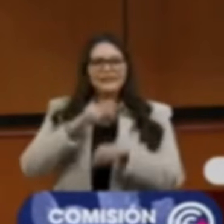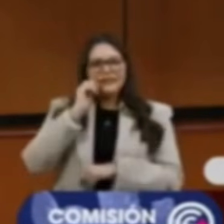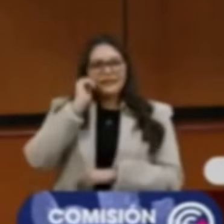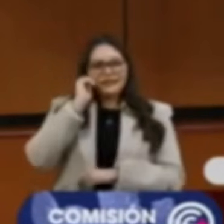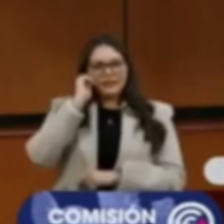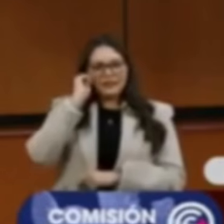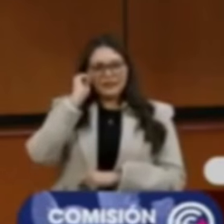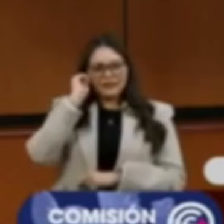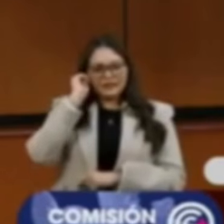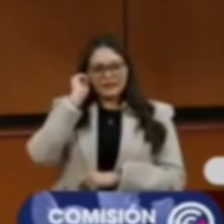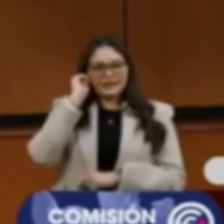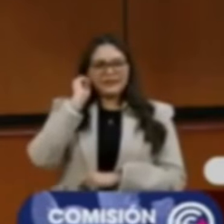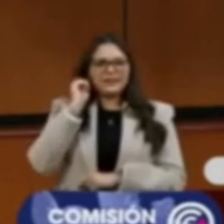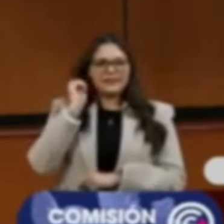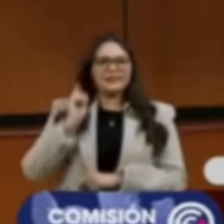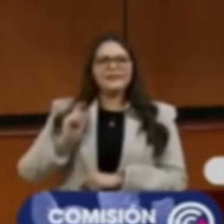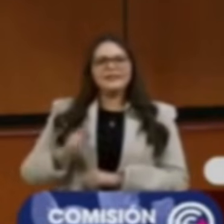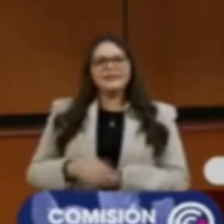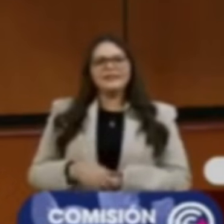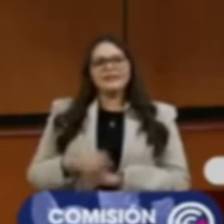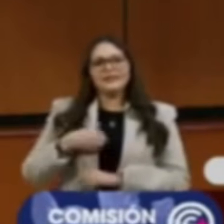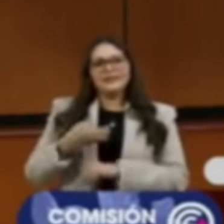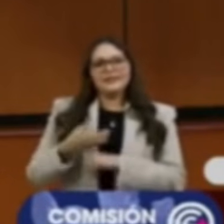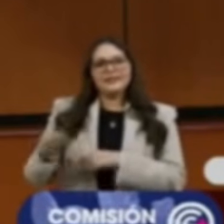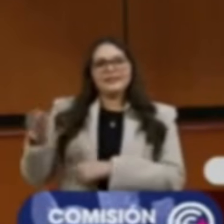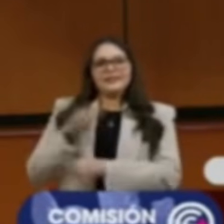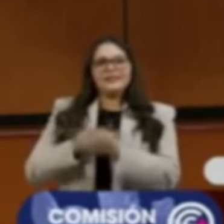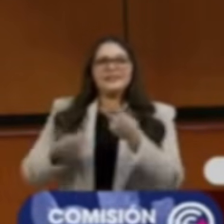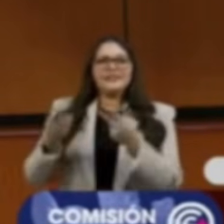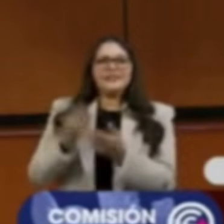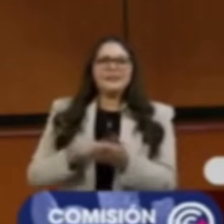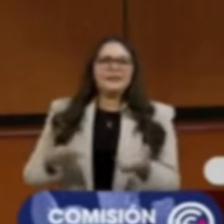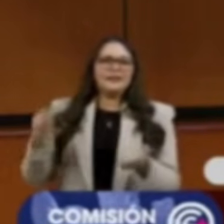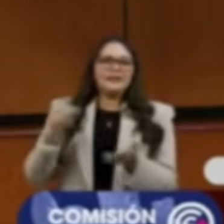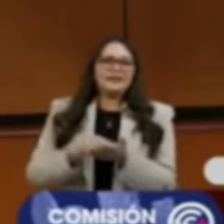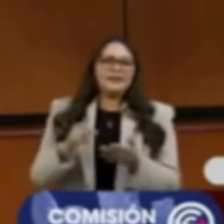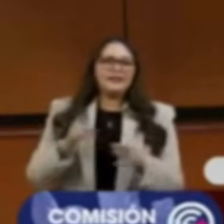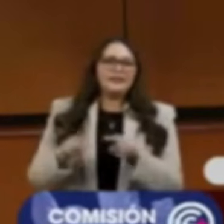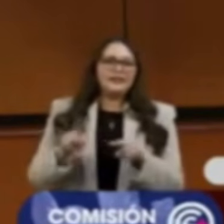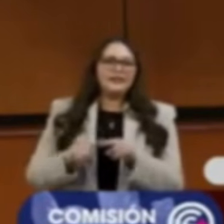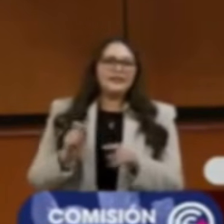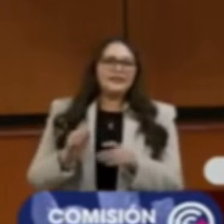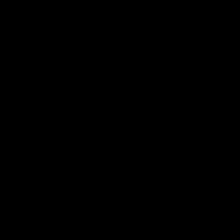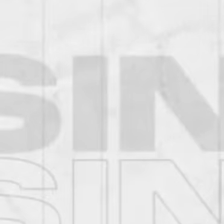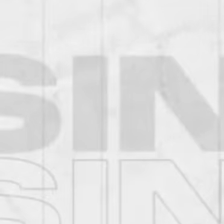tribuna a hablar de una historia que...